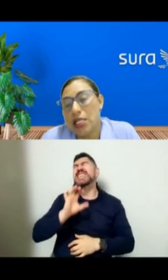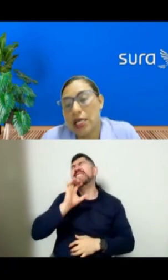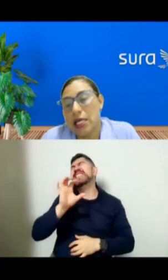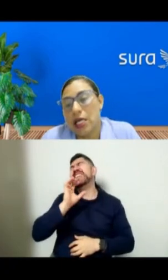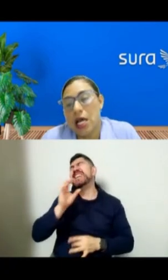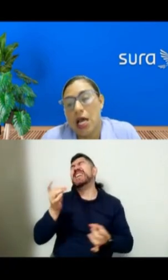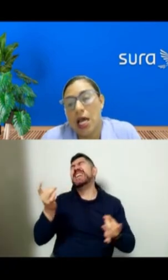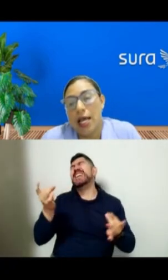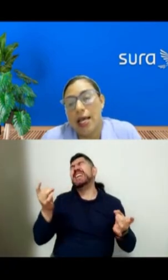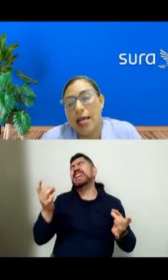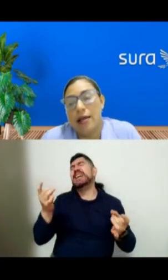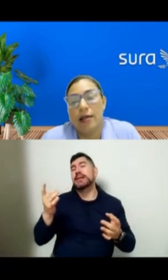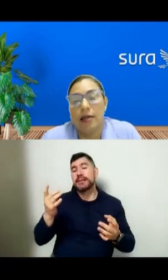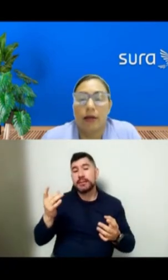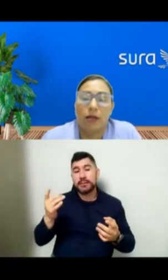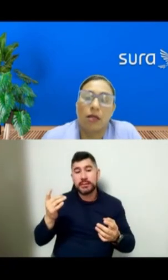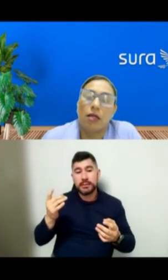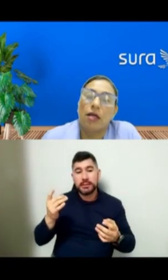esté inconsciente,